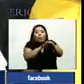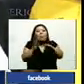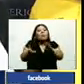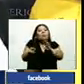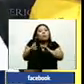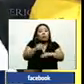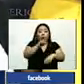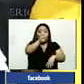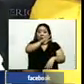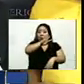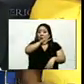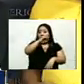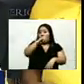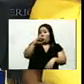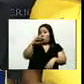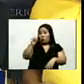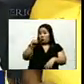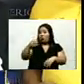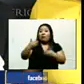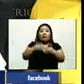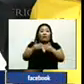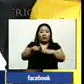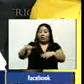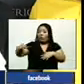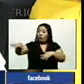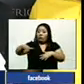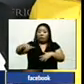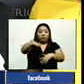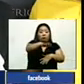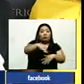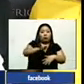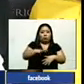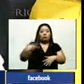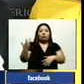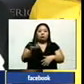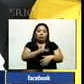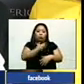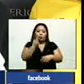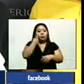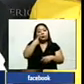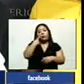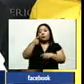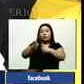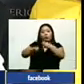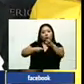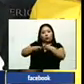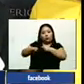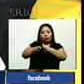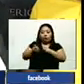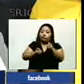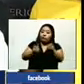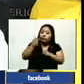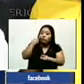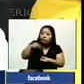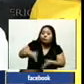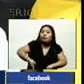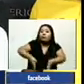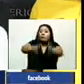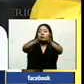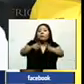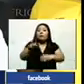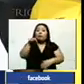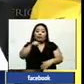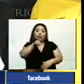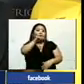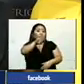más de 400 puntos específicos donde nosotros tuvimos controles vehiculares. De